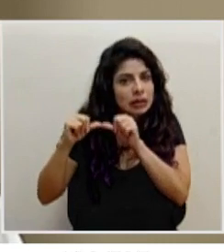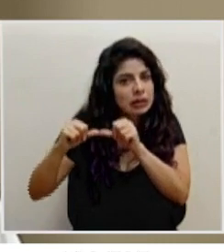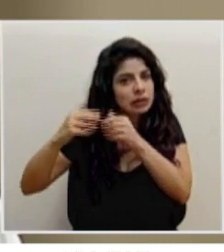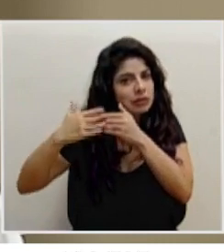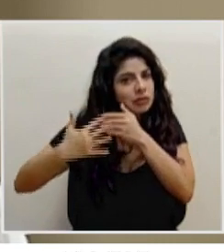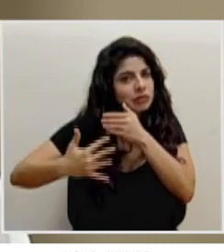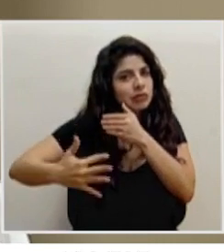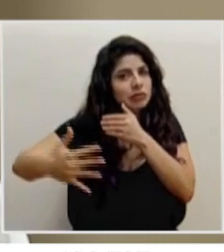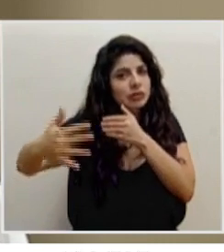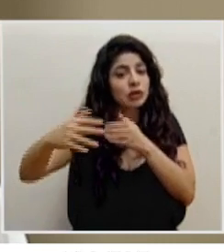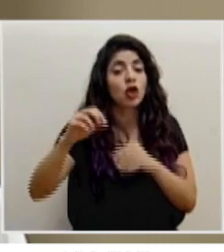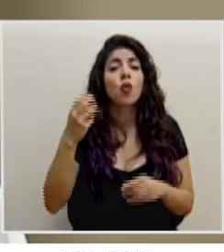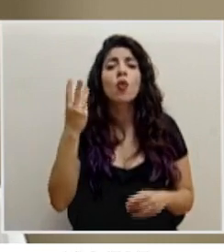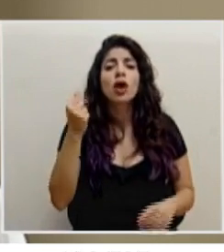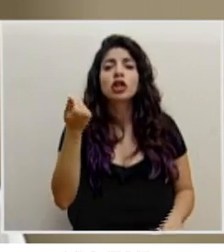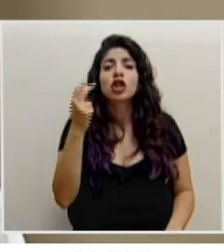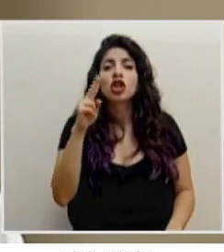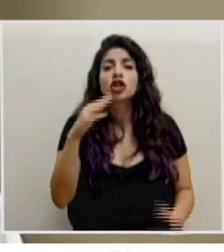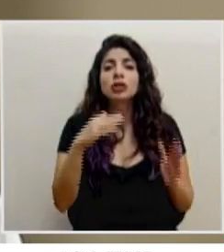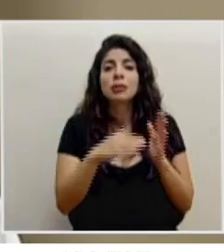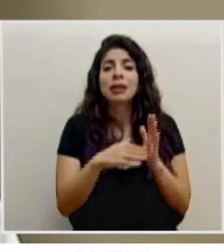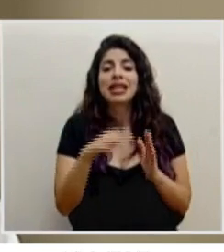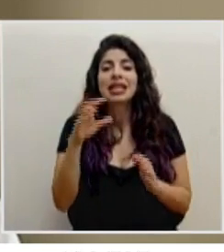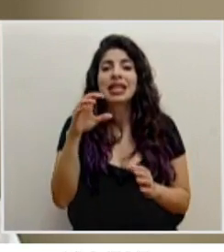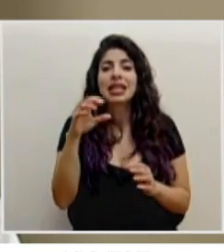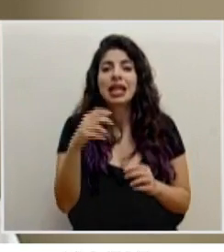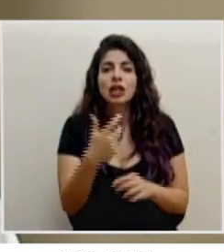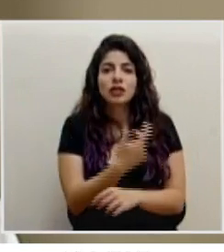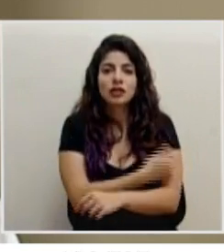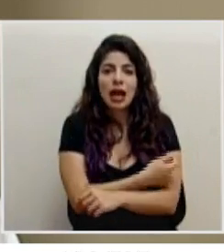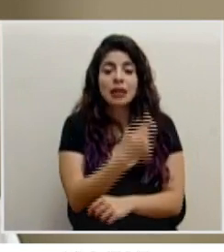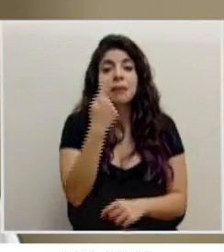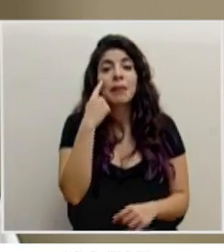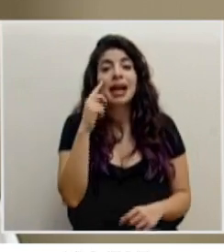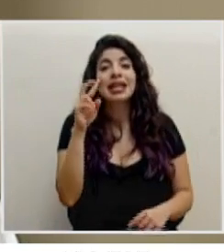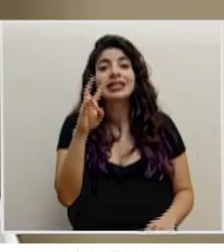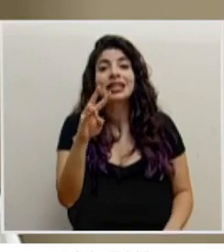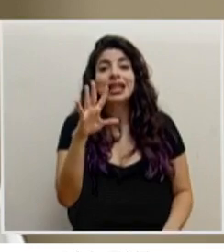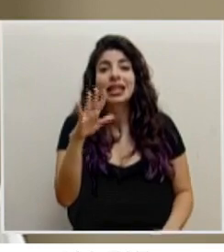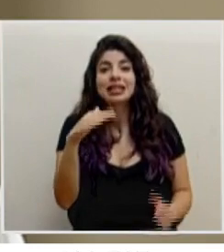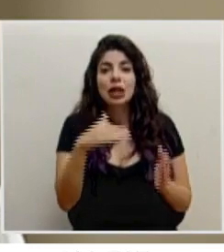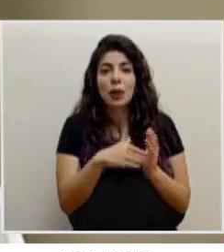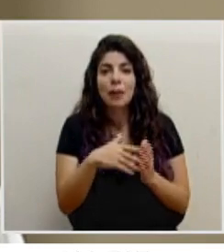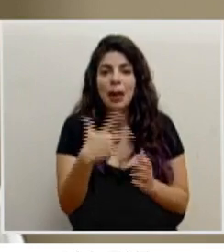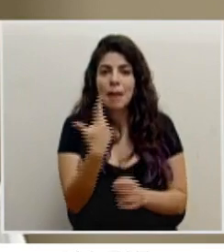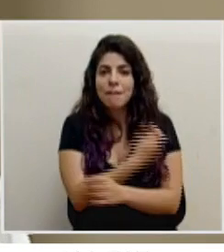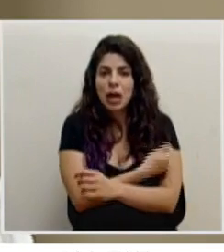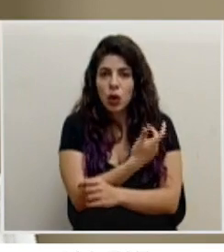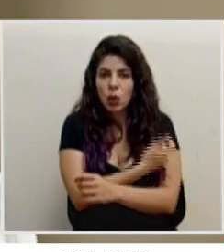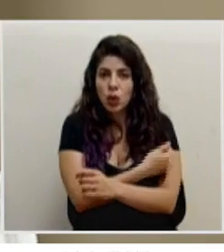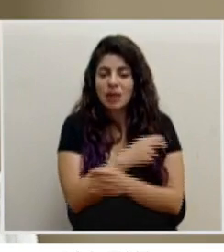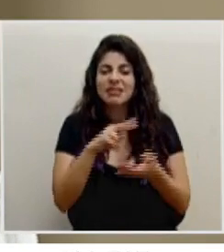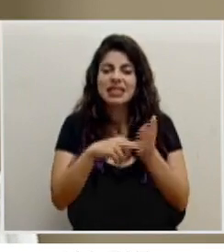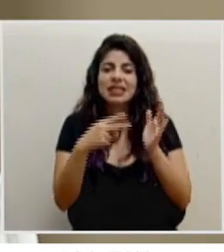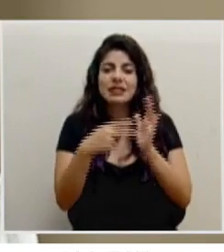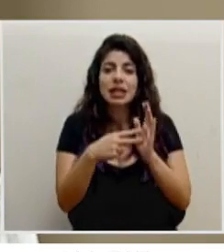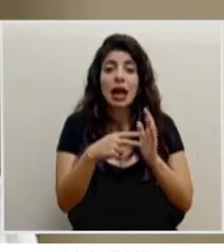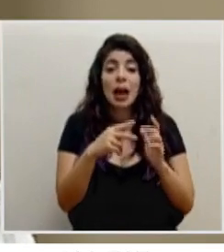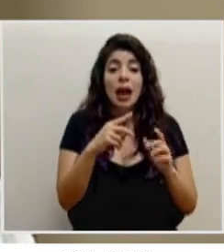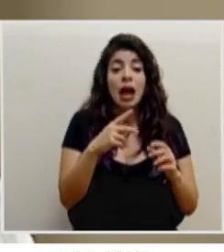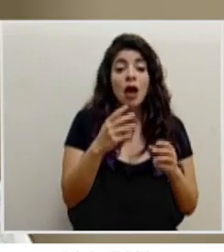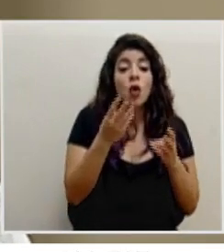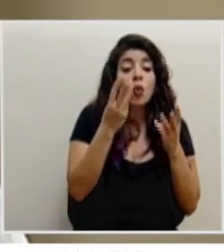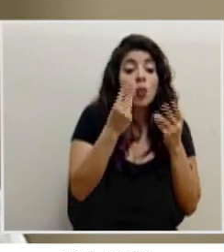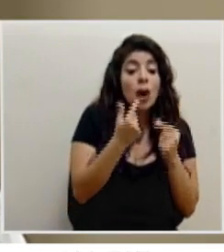van a distribuir 12.500 viales para 75.000 vacunas. Esto significa que vamos a aumentar